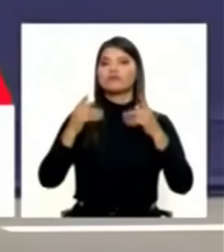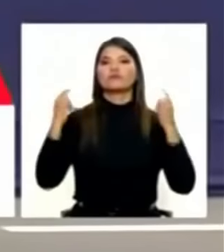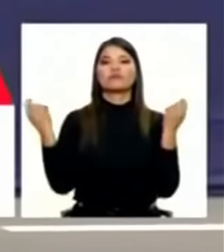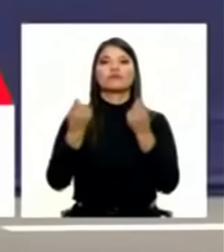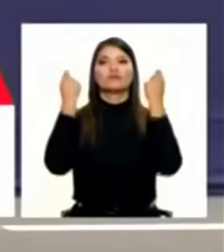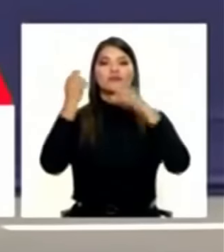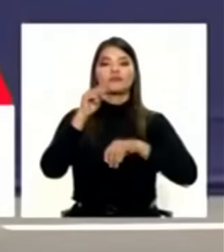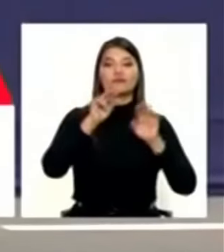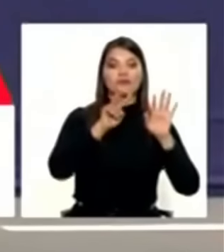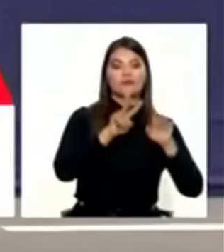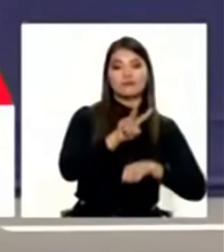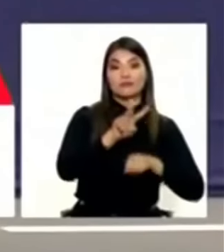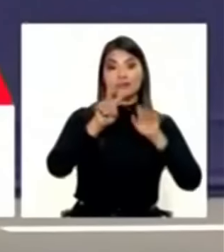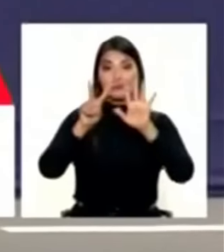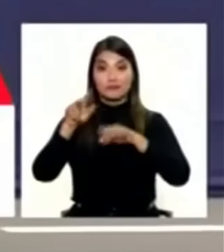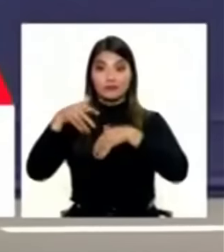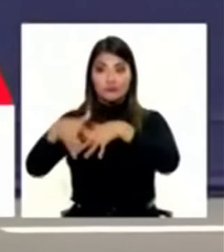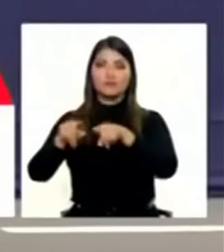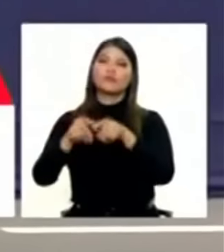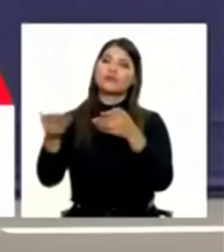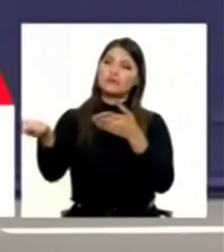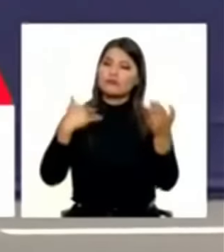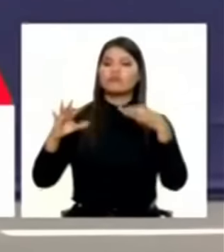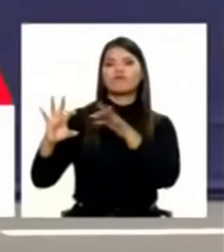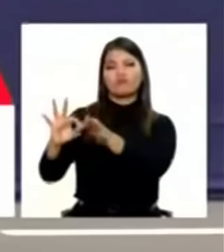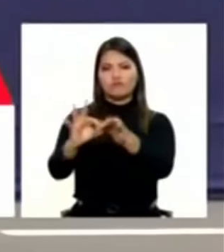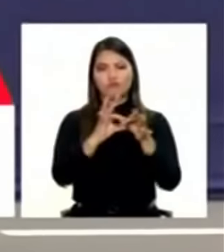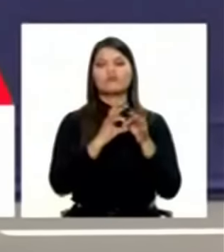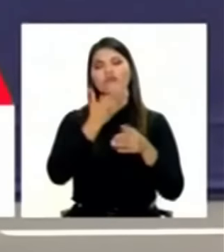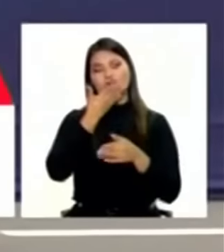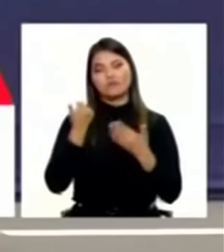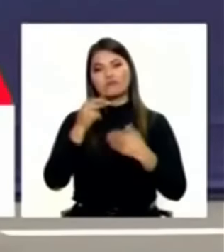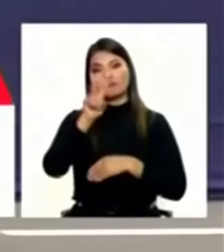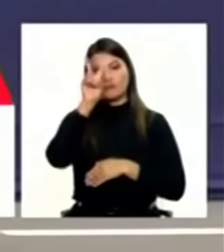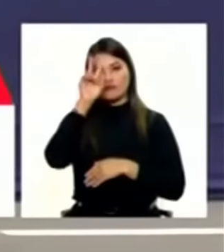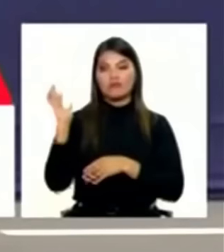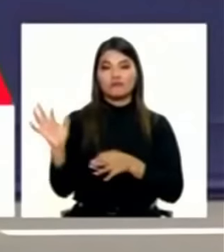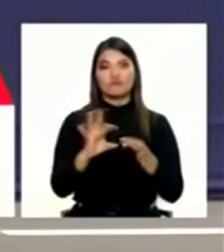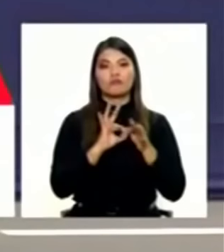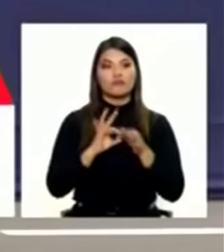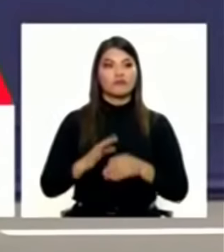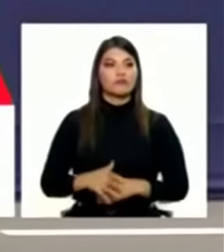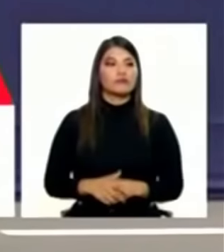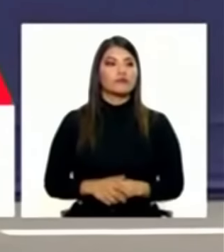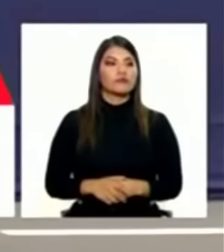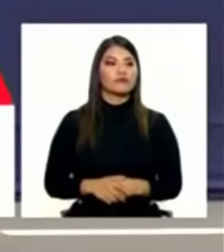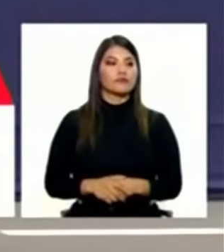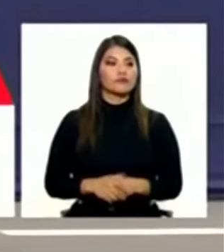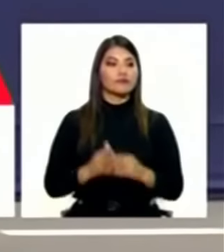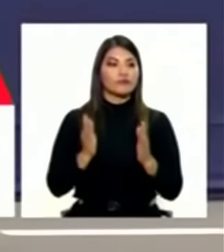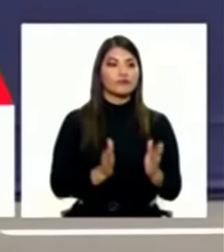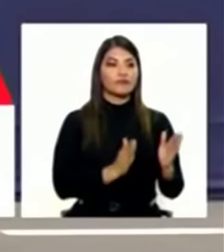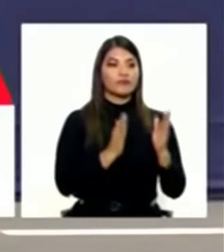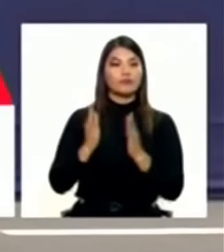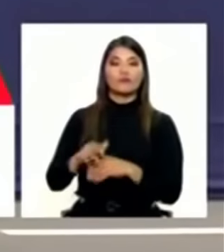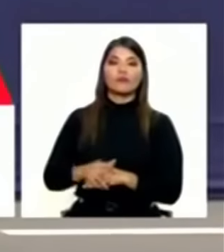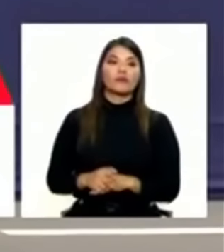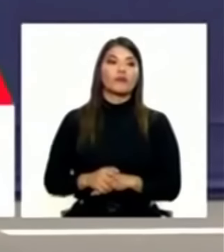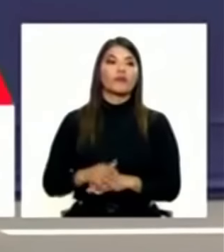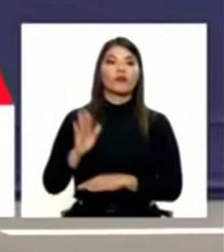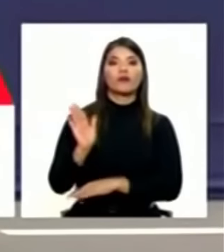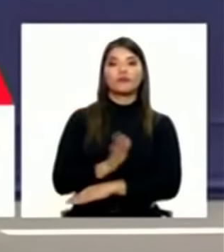el 28 de julio, llama a la unidad a todos los peruanos y peruanas. A continuación, himno